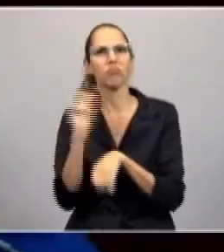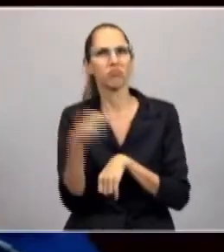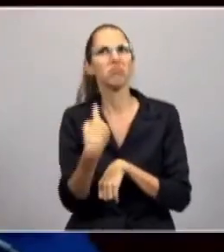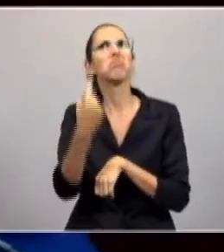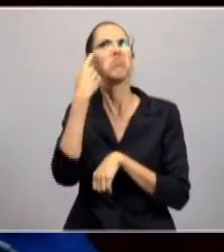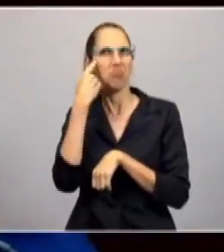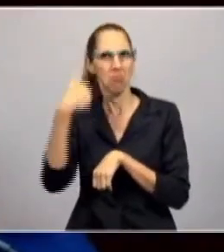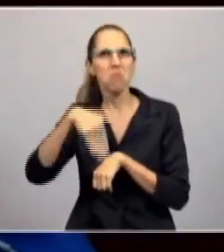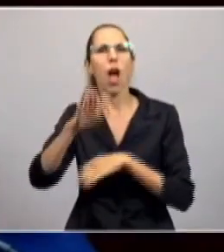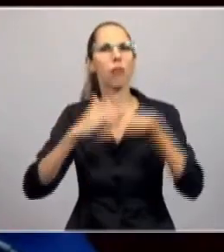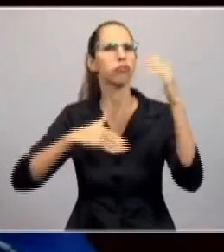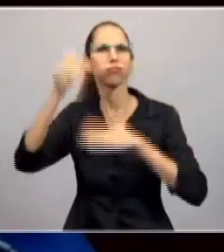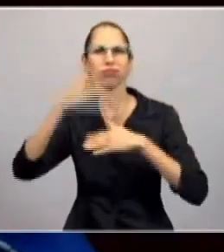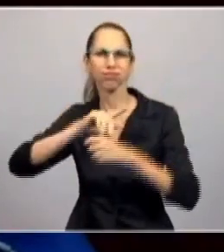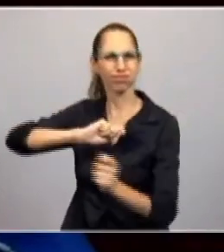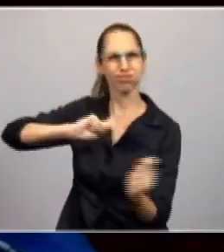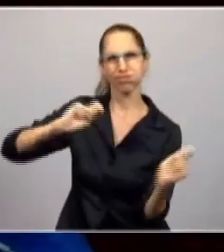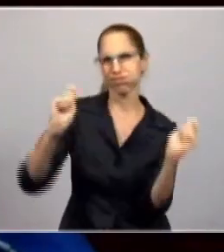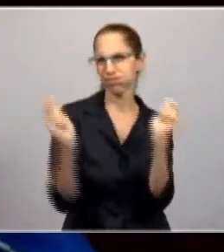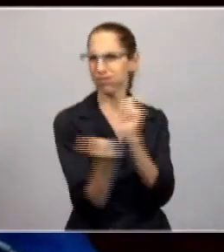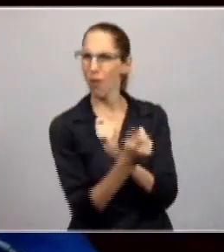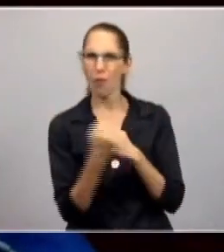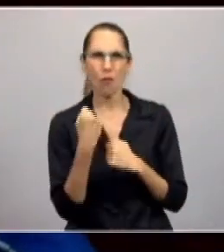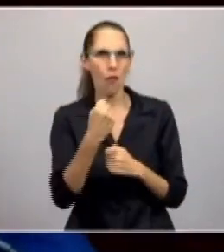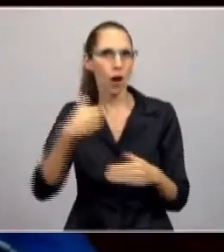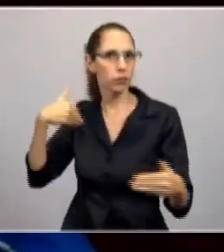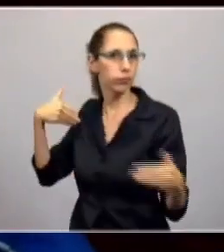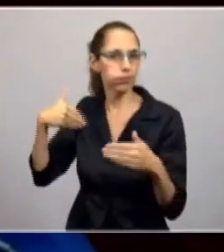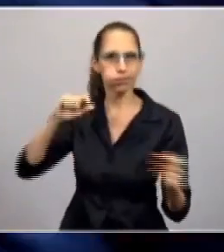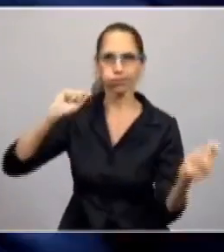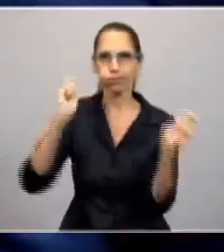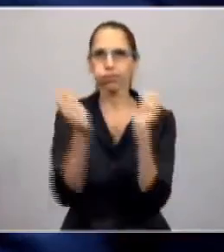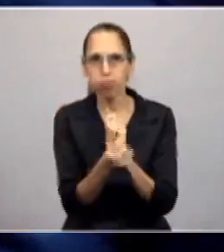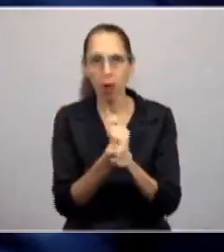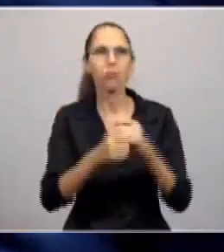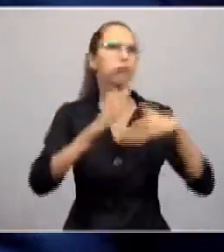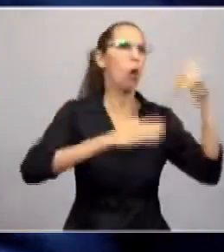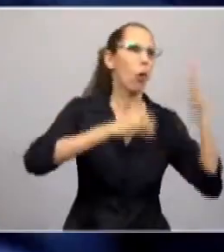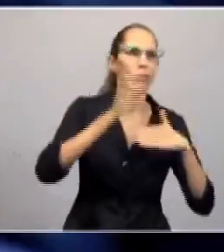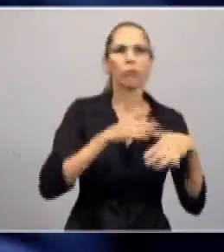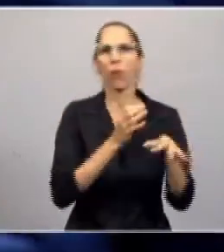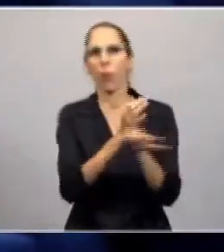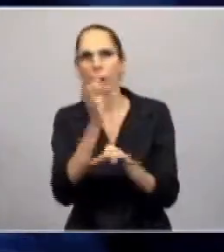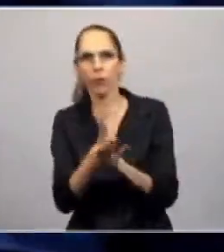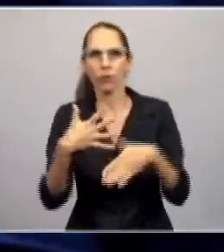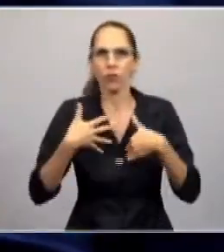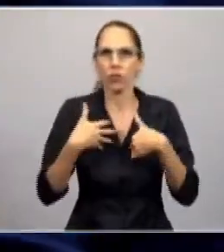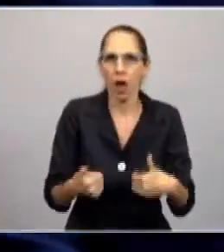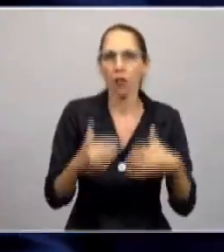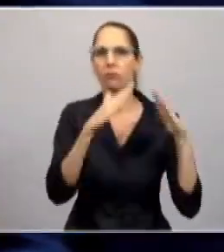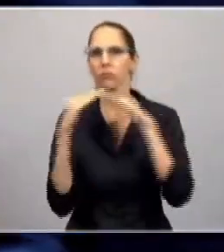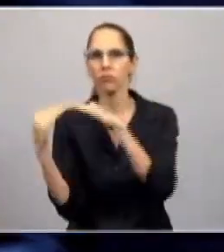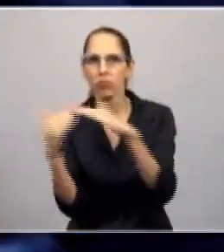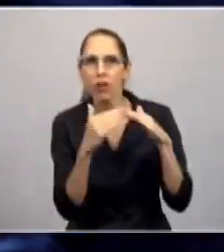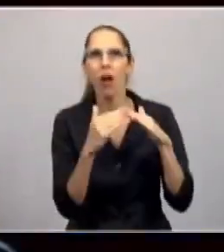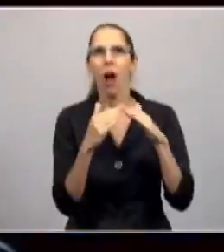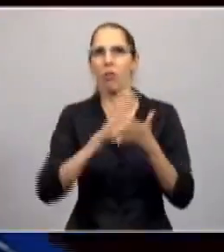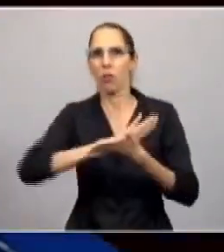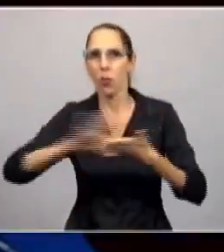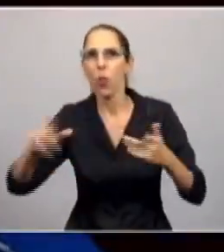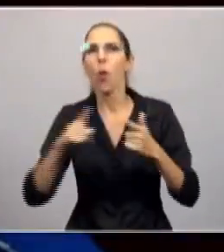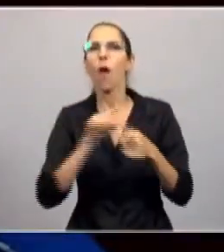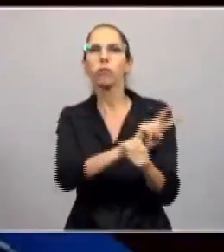grandes transformaciones más profundas, más estructurales, vinculadas a la infraestructura, la educación, la salud, la vivienda, la